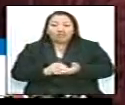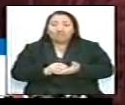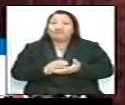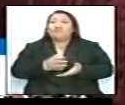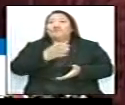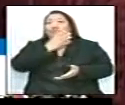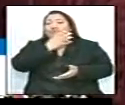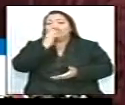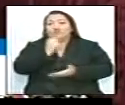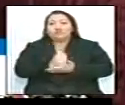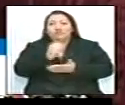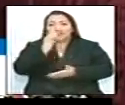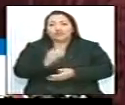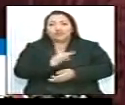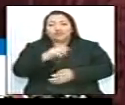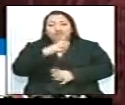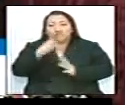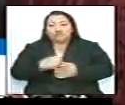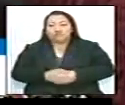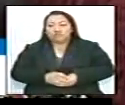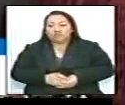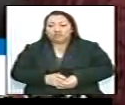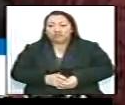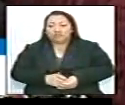sé si se aprueba o no se aprueba el proyecto